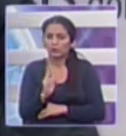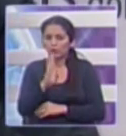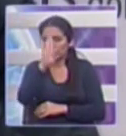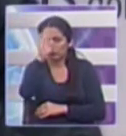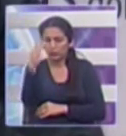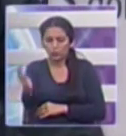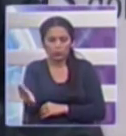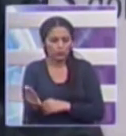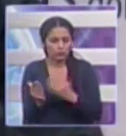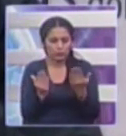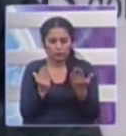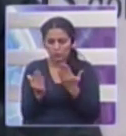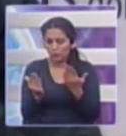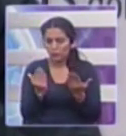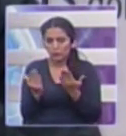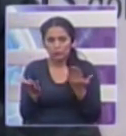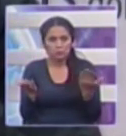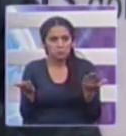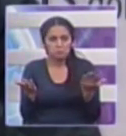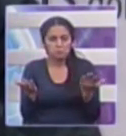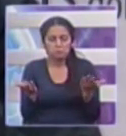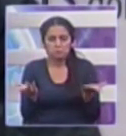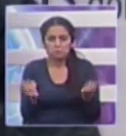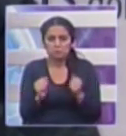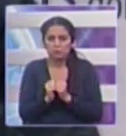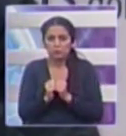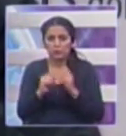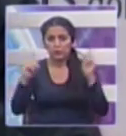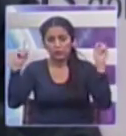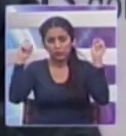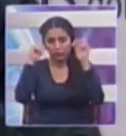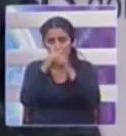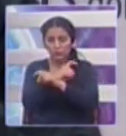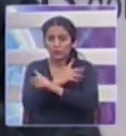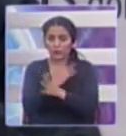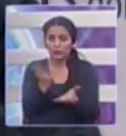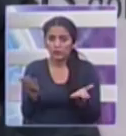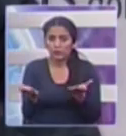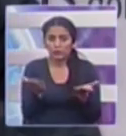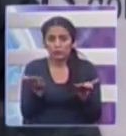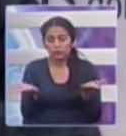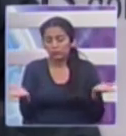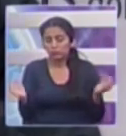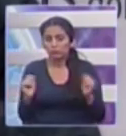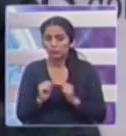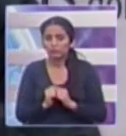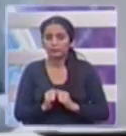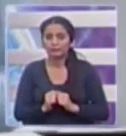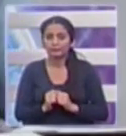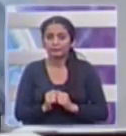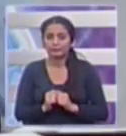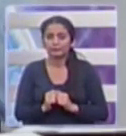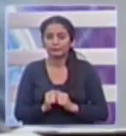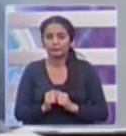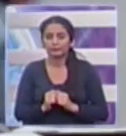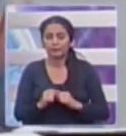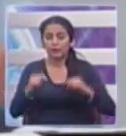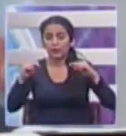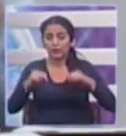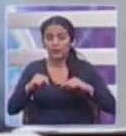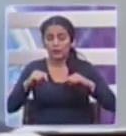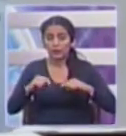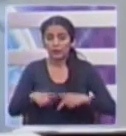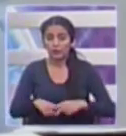como comparar una manzana, no con una pera, sino con un carro. Se están comparando cosas completamente diferentes. Dentro de nuestros